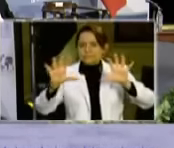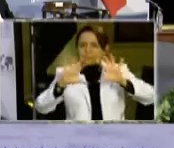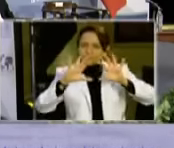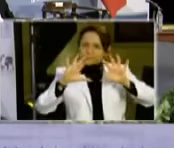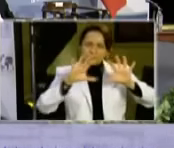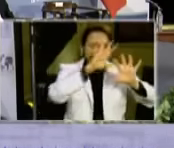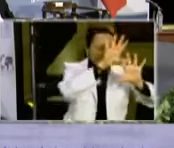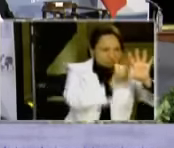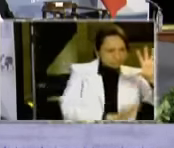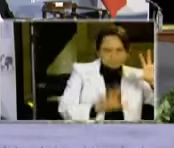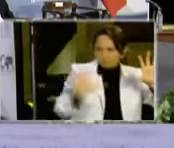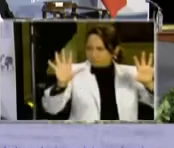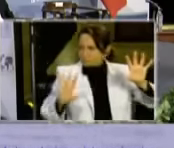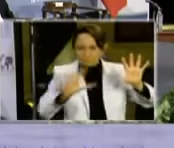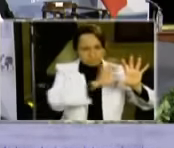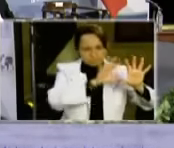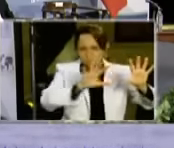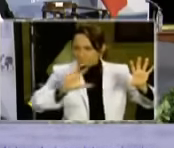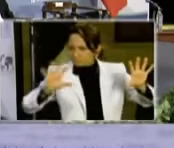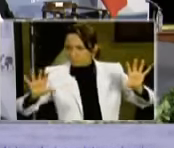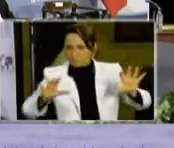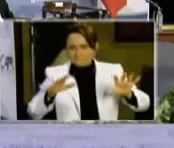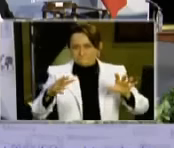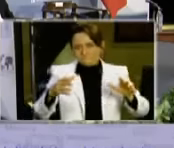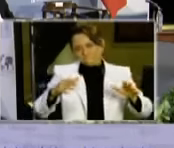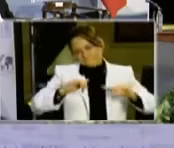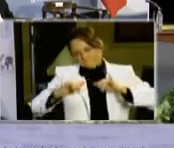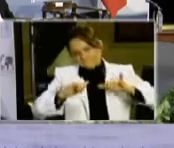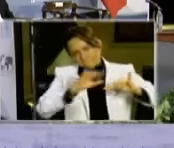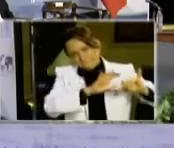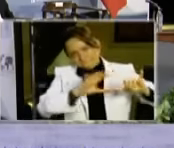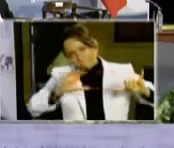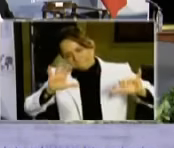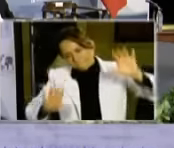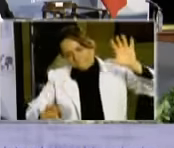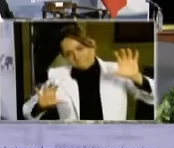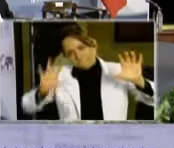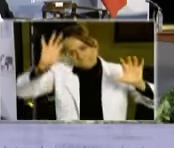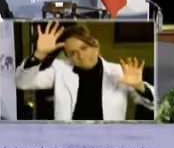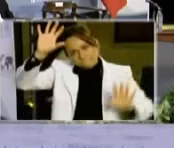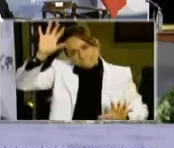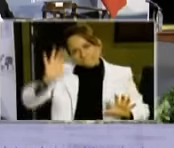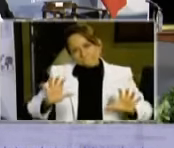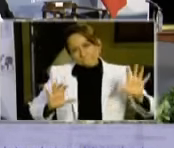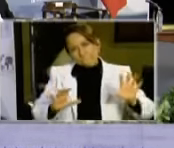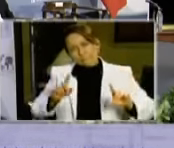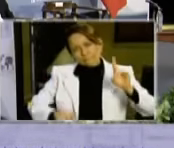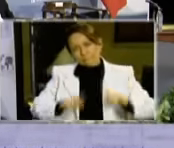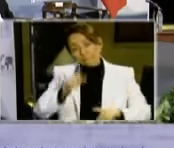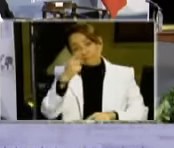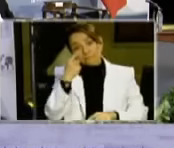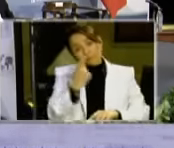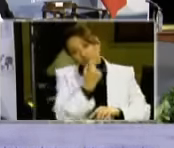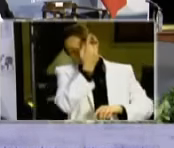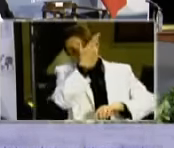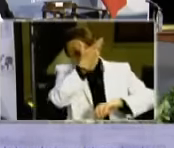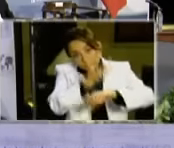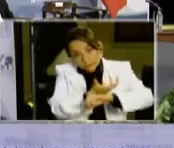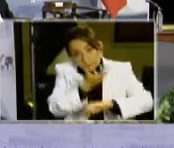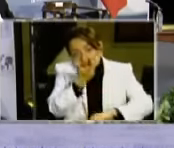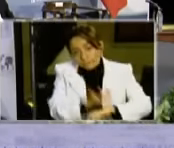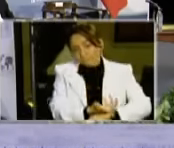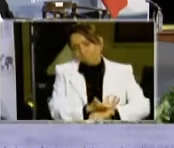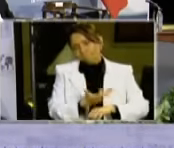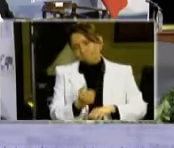plano estratégico o en el área estratégica existen planos distintos. Mientras Estados Unidos ha estado involucrado de manera